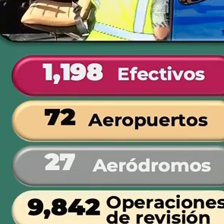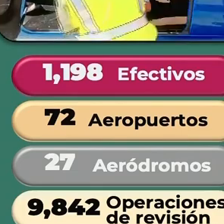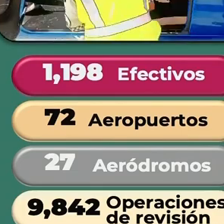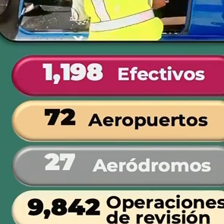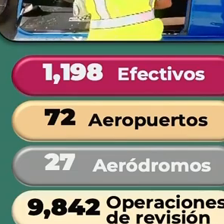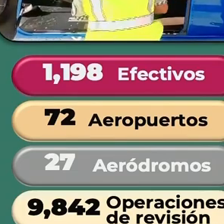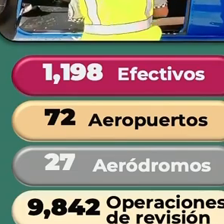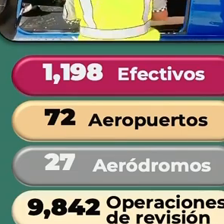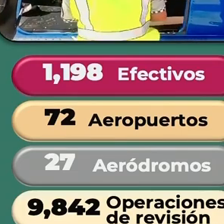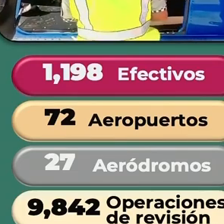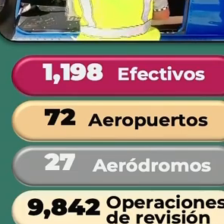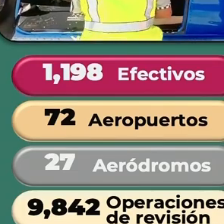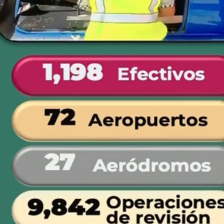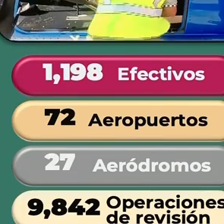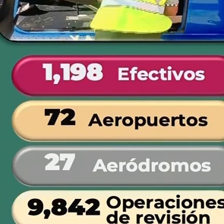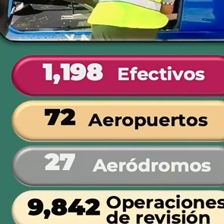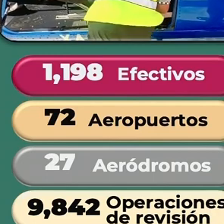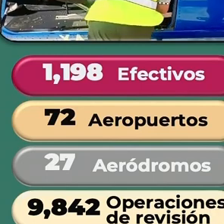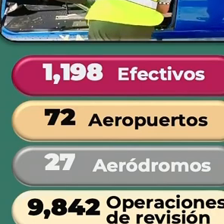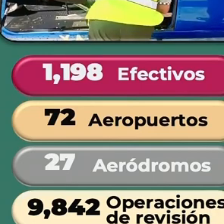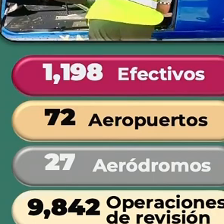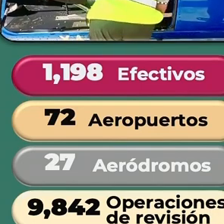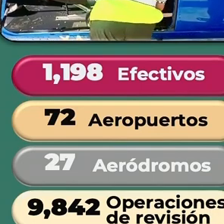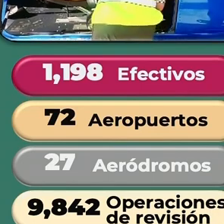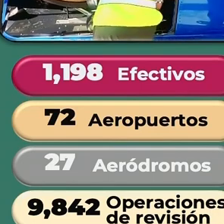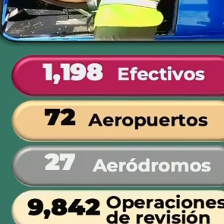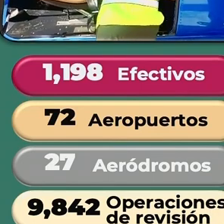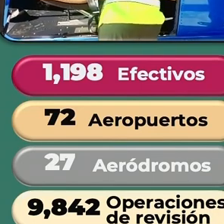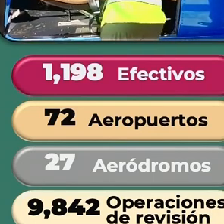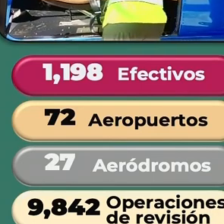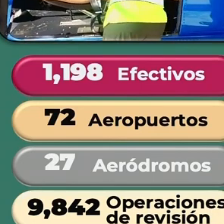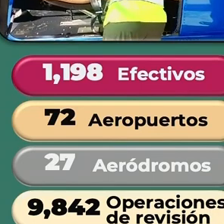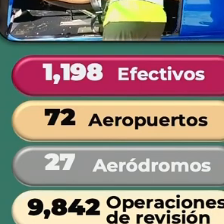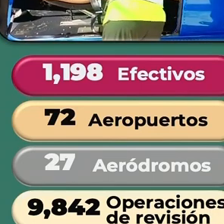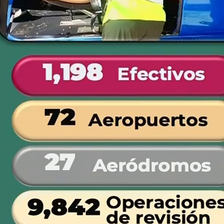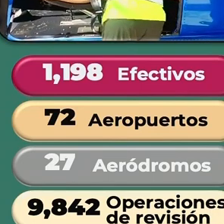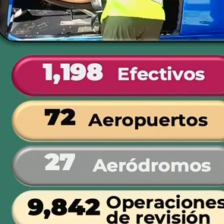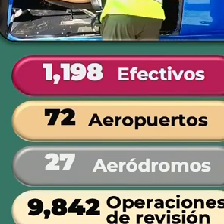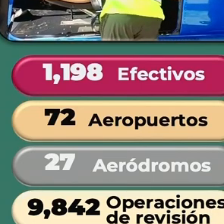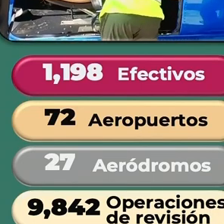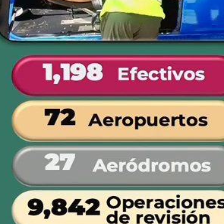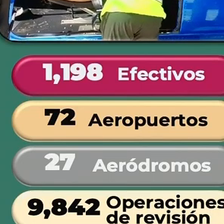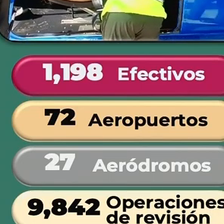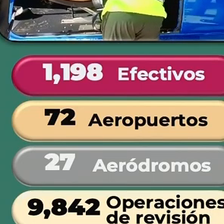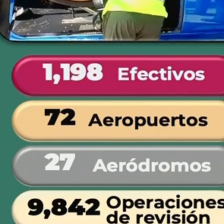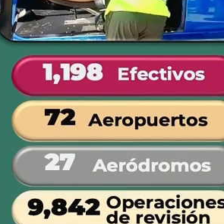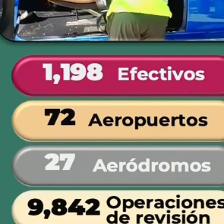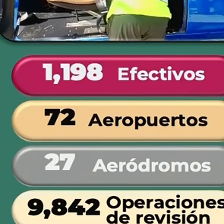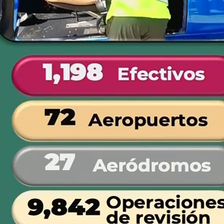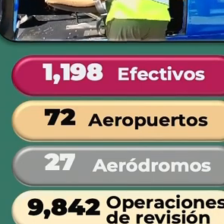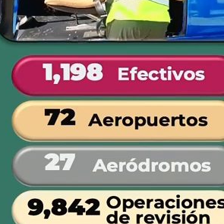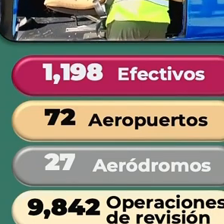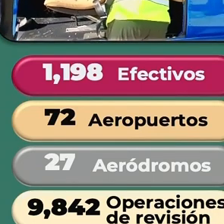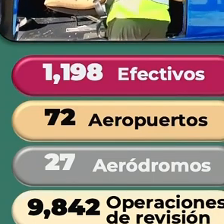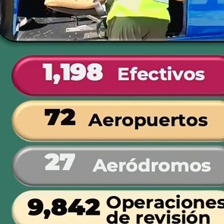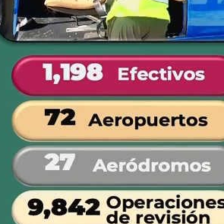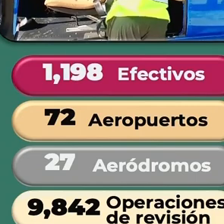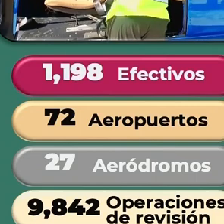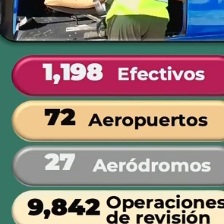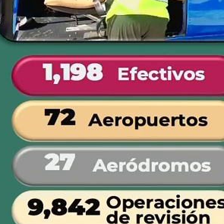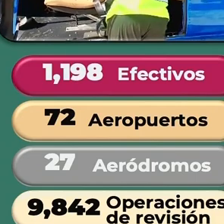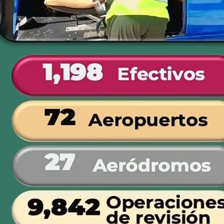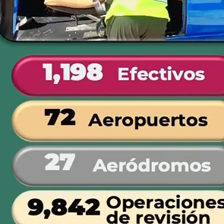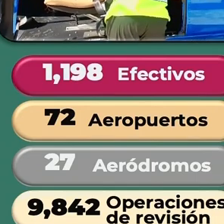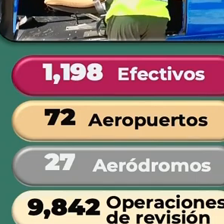hay 1.198 efectivos haciendo esas tareas en 72 aeropuertos y 27 aeródromos, y